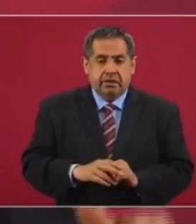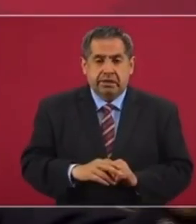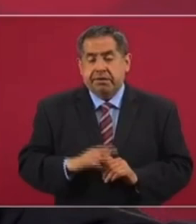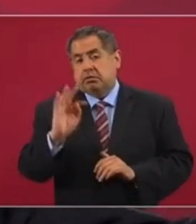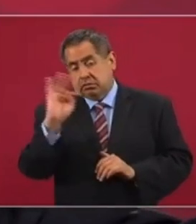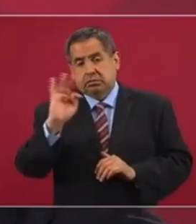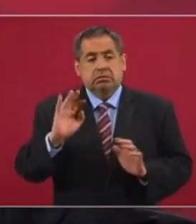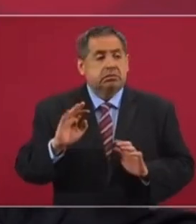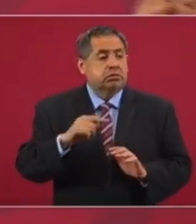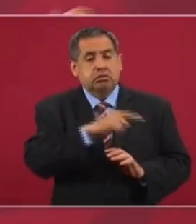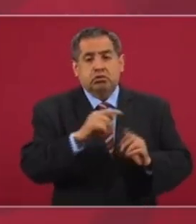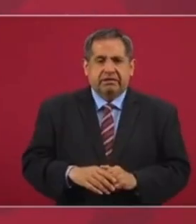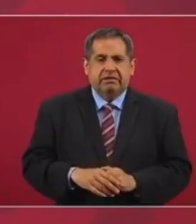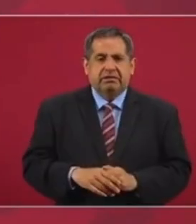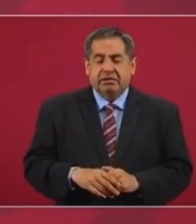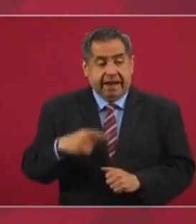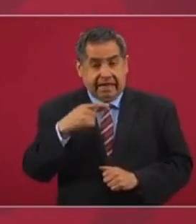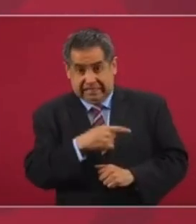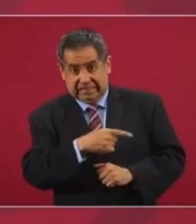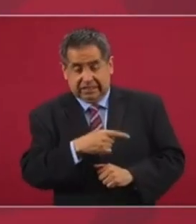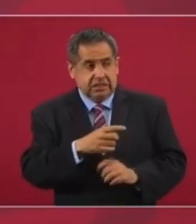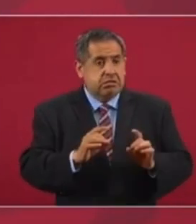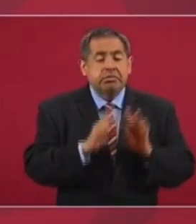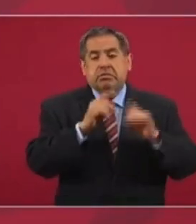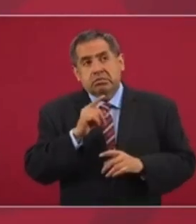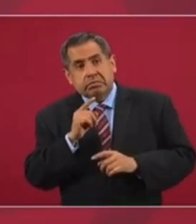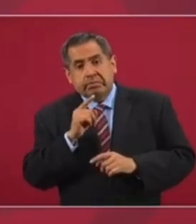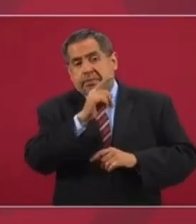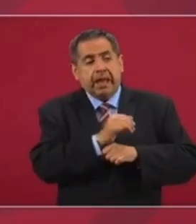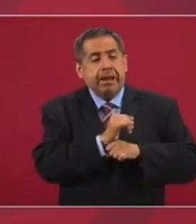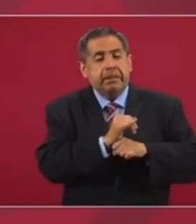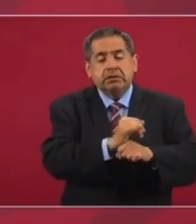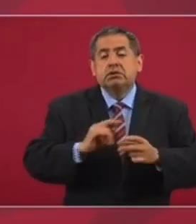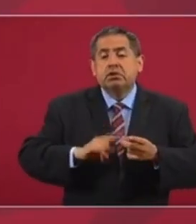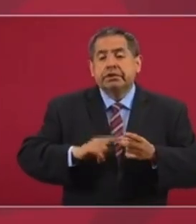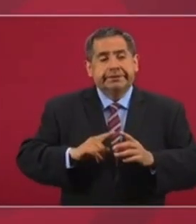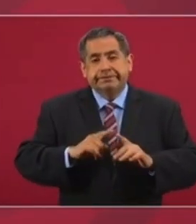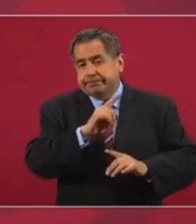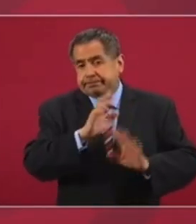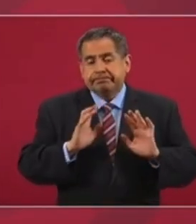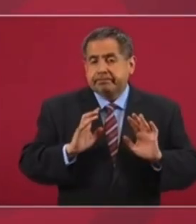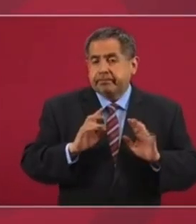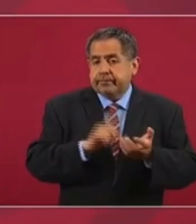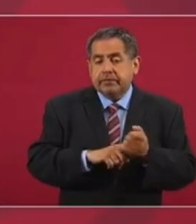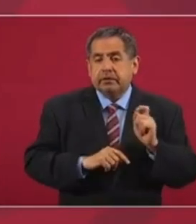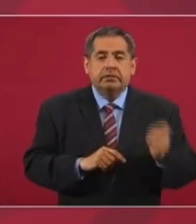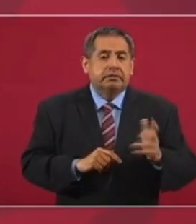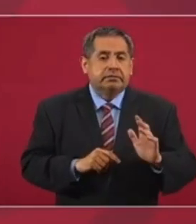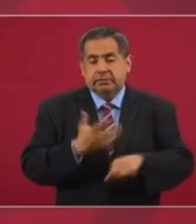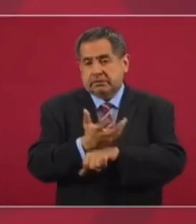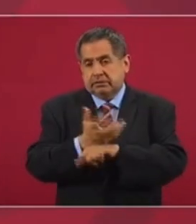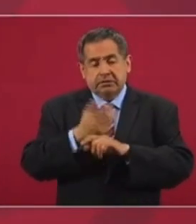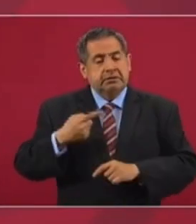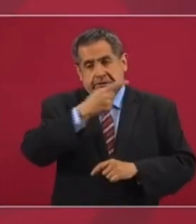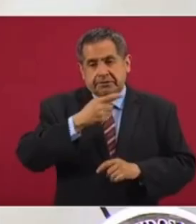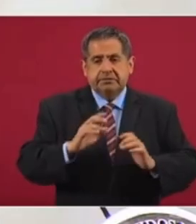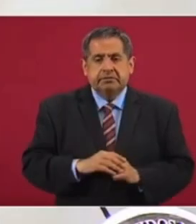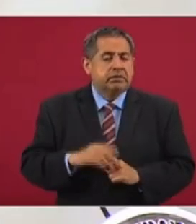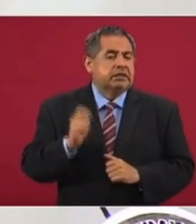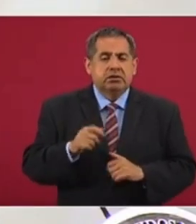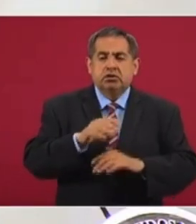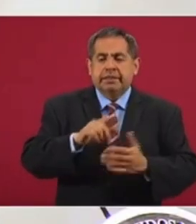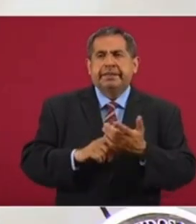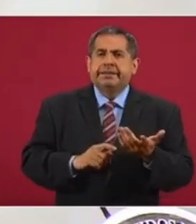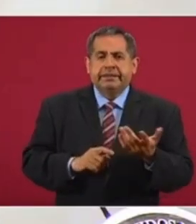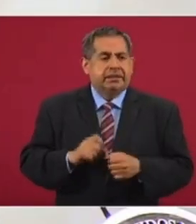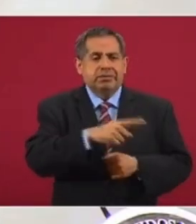tenga que ver con narcotráfico. Esto surge de una investigación que se lleva a cabo en Estados Unidos. Tiene que ver